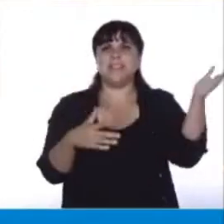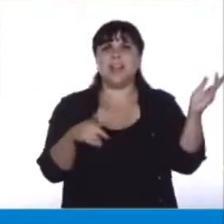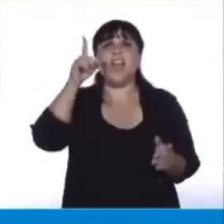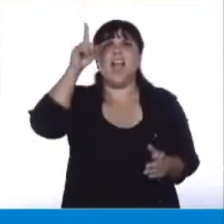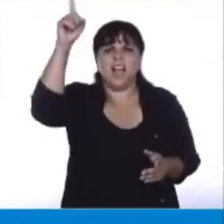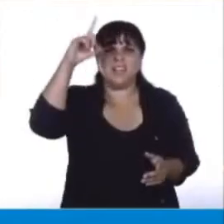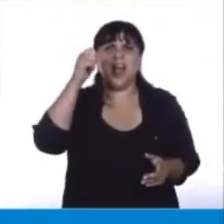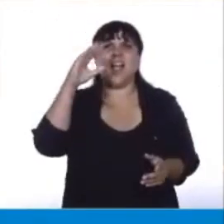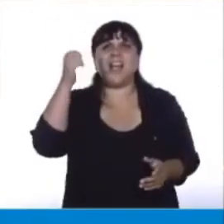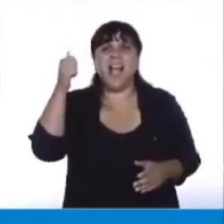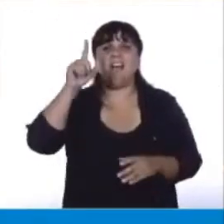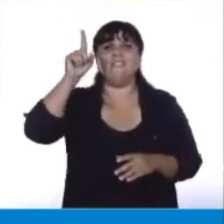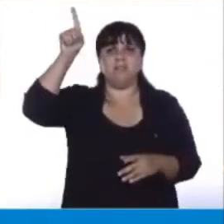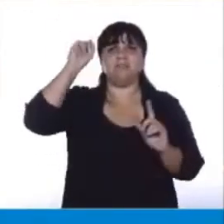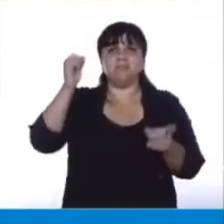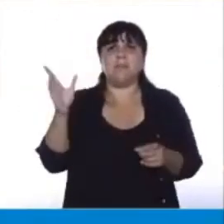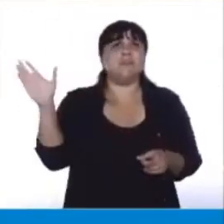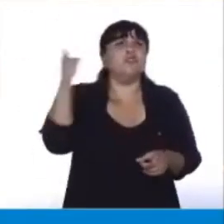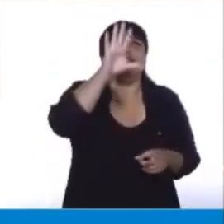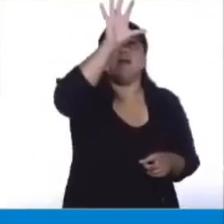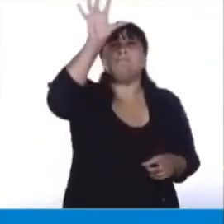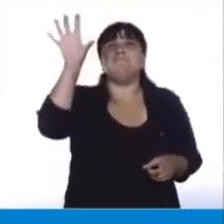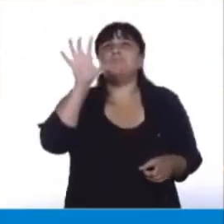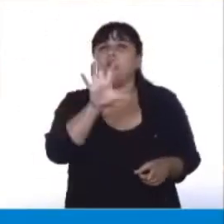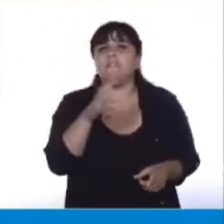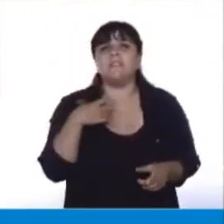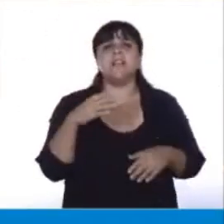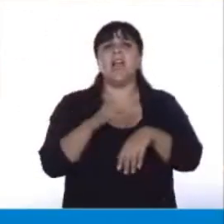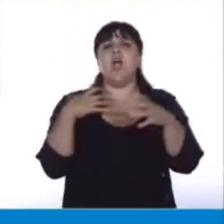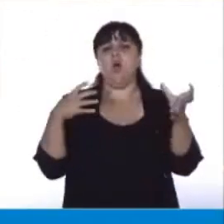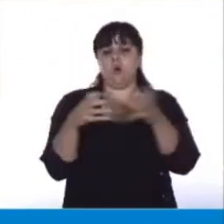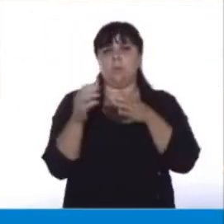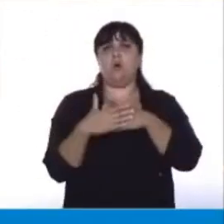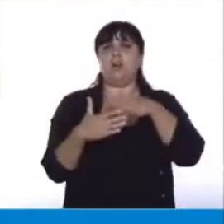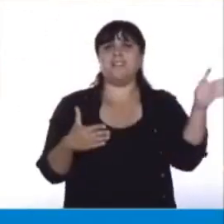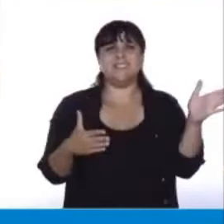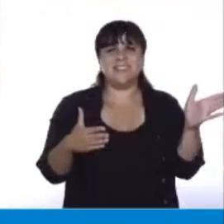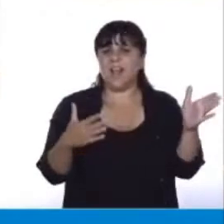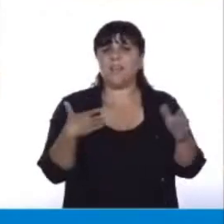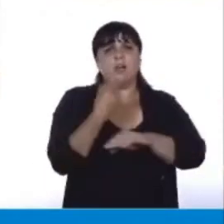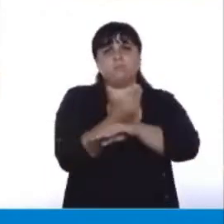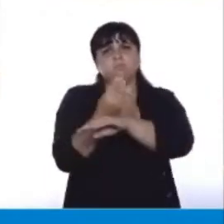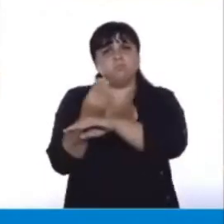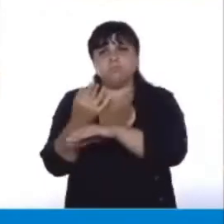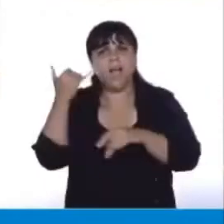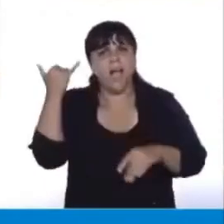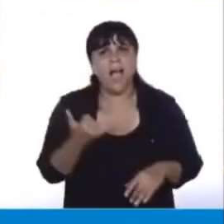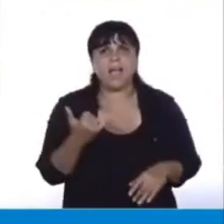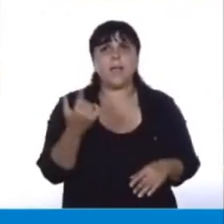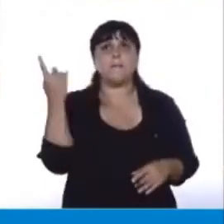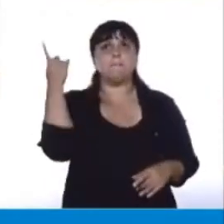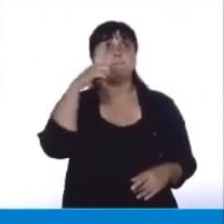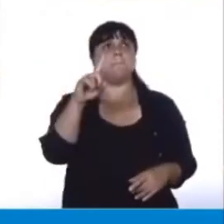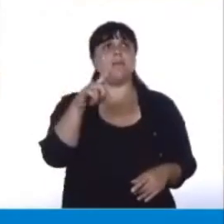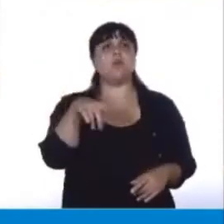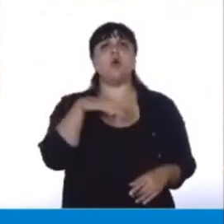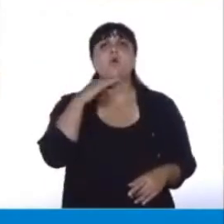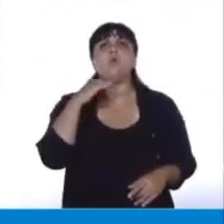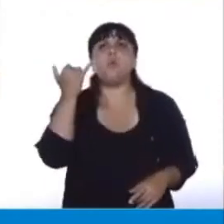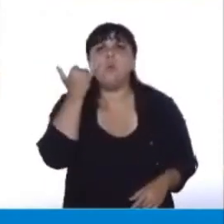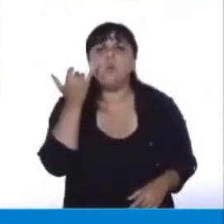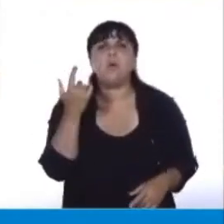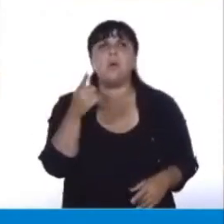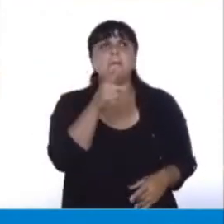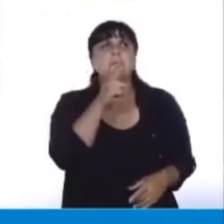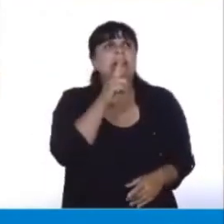lo mismo y en todas las provincias esta rotación es algo inherente a nuestro frente. Pero pareciera que Jujuy es otro